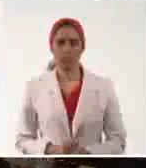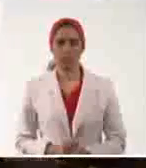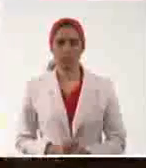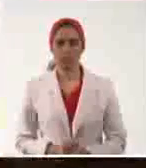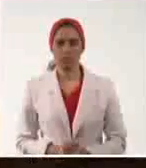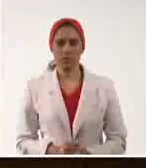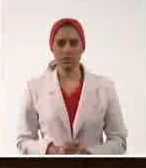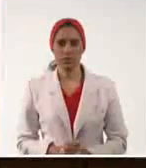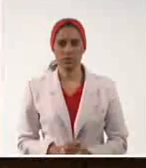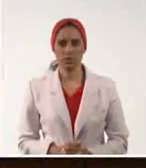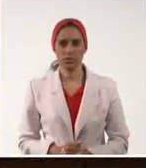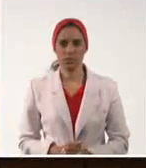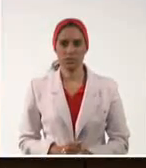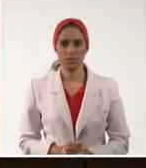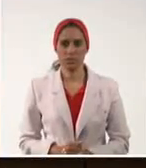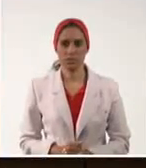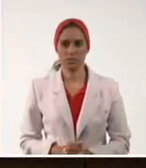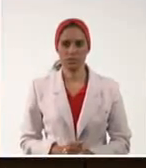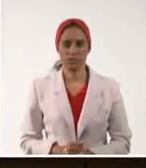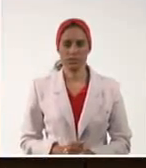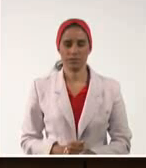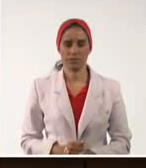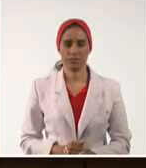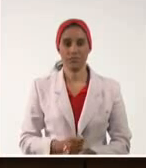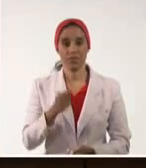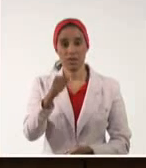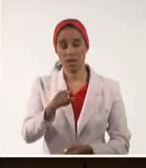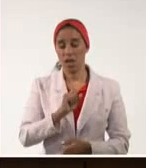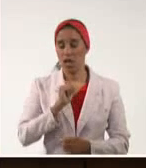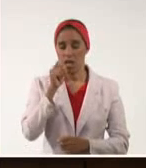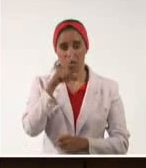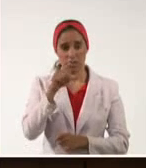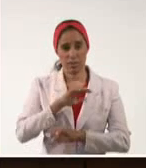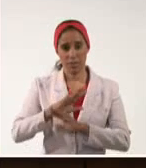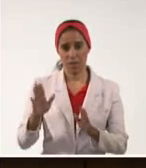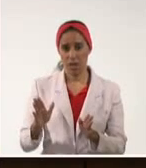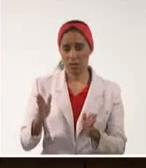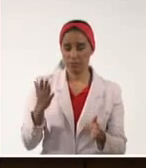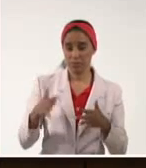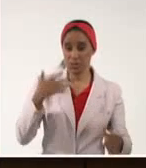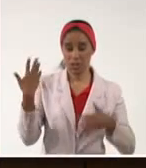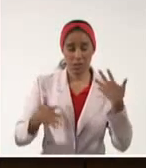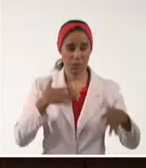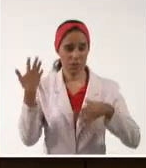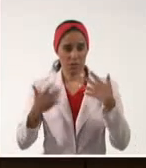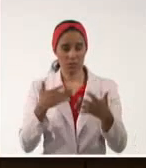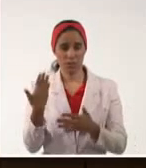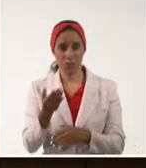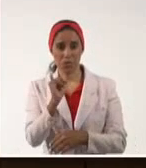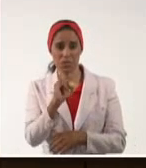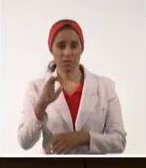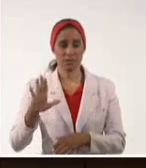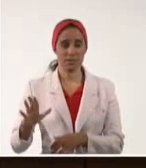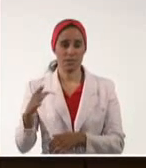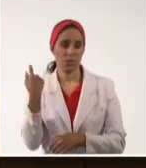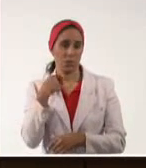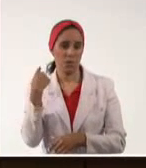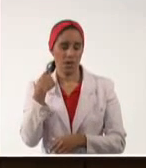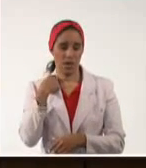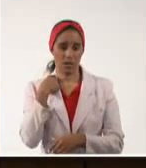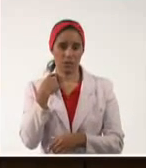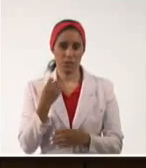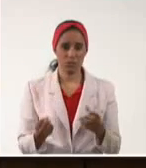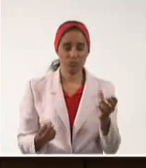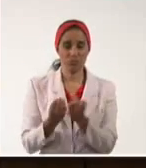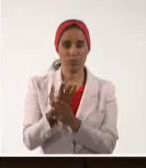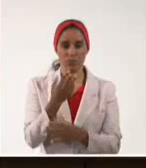A las puertas de una conmemoración trascendente, la celebración del 65 aniversario del triunfo de